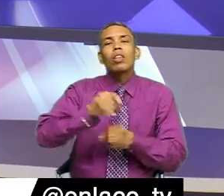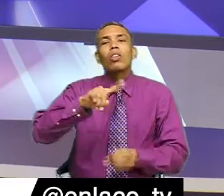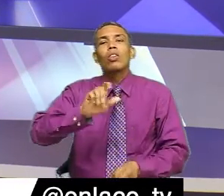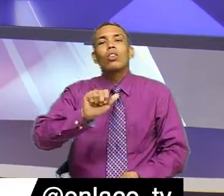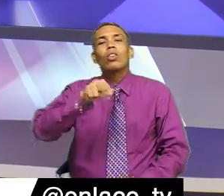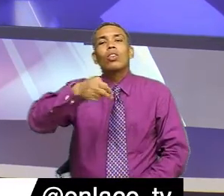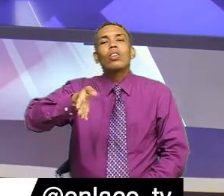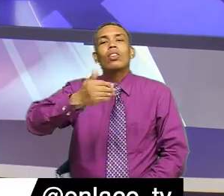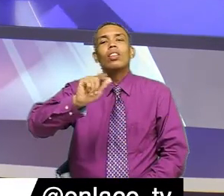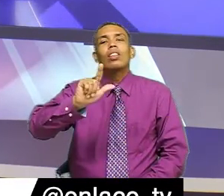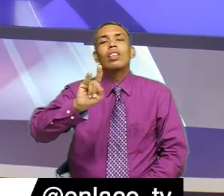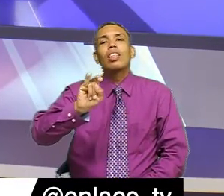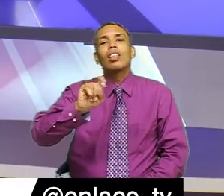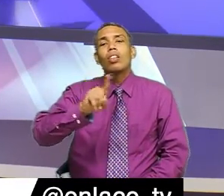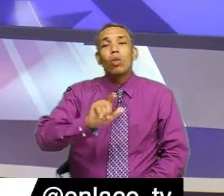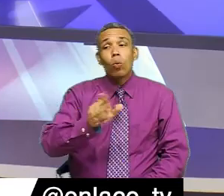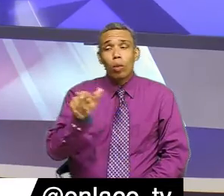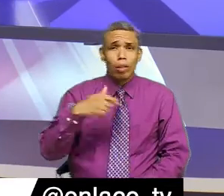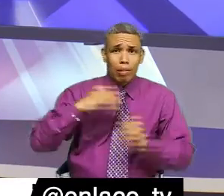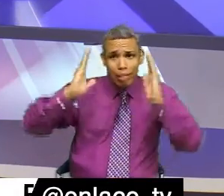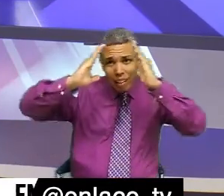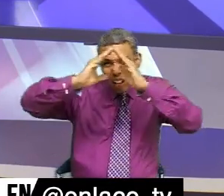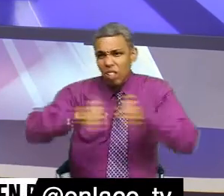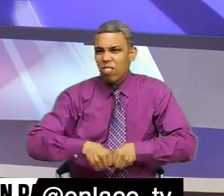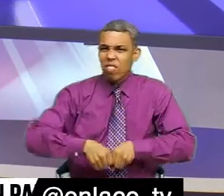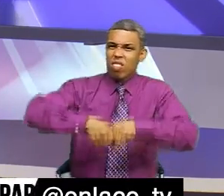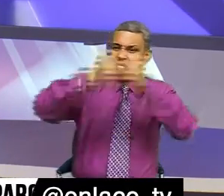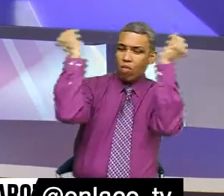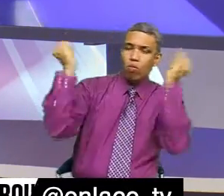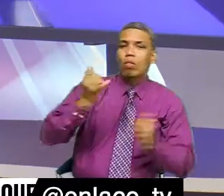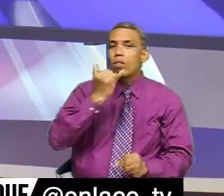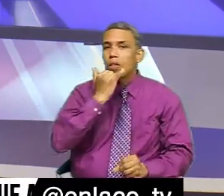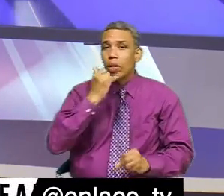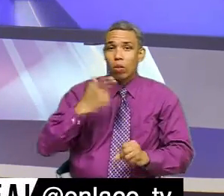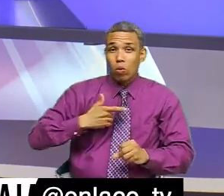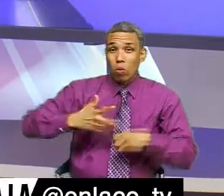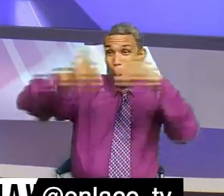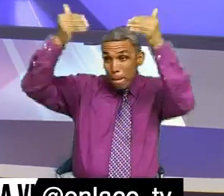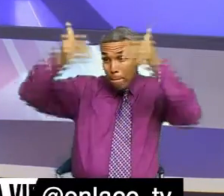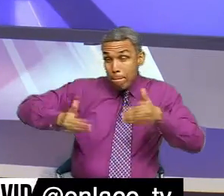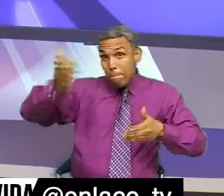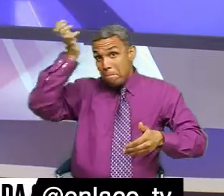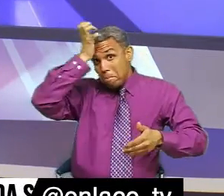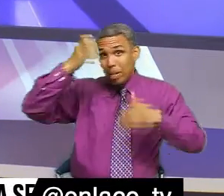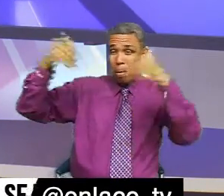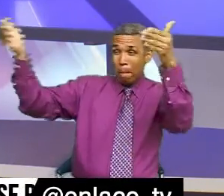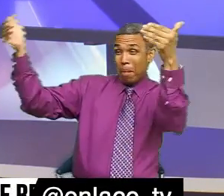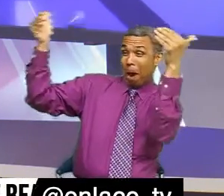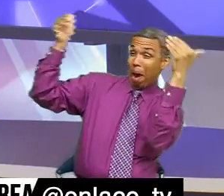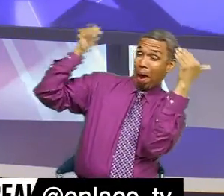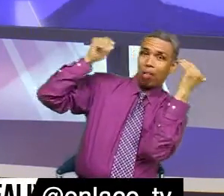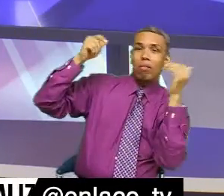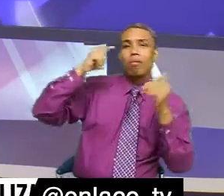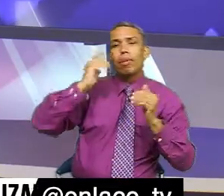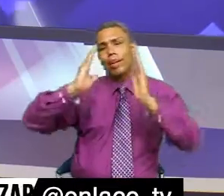de la ciudad, resultaron seriamente afectados tras la caída de un muro de la escuela La Victoria. Una adolescente resultó